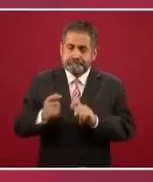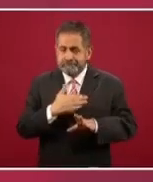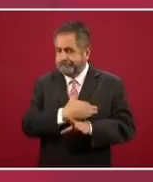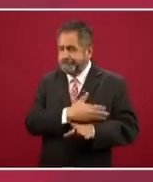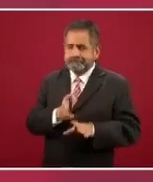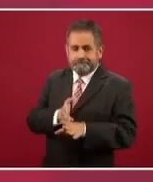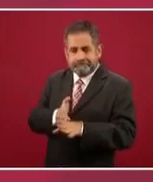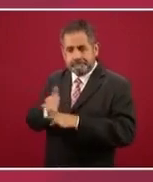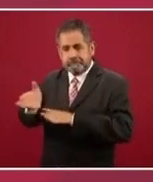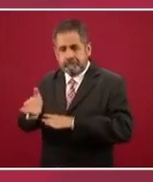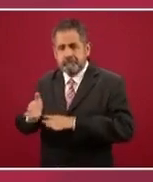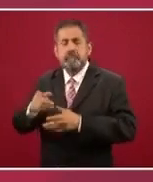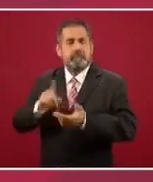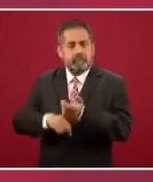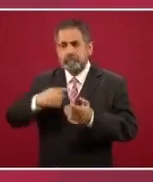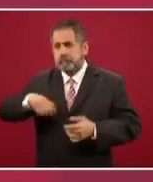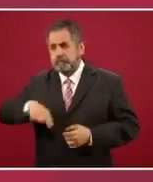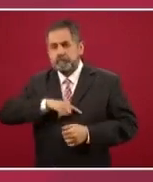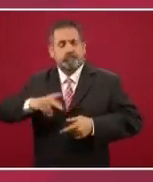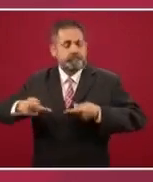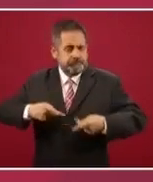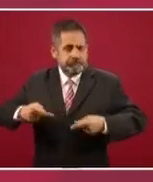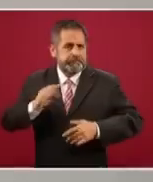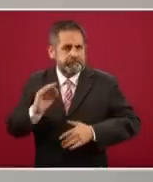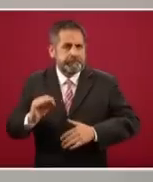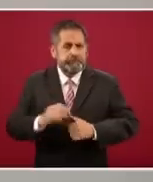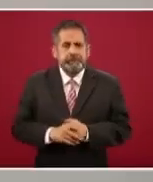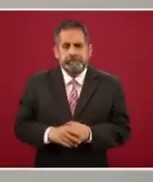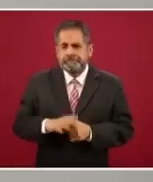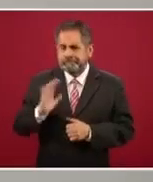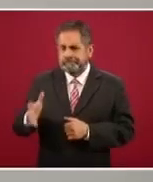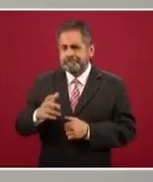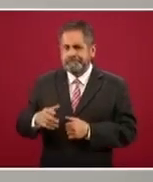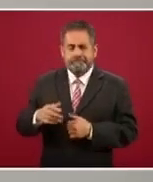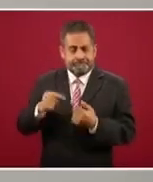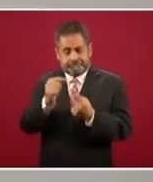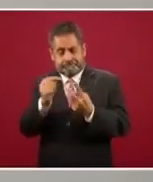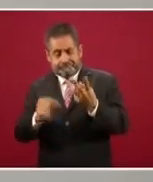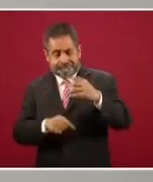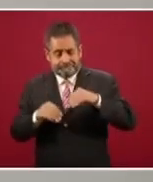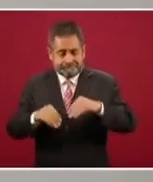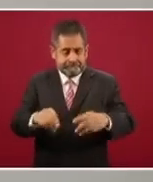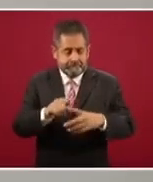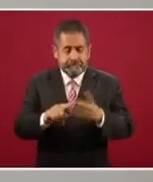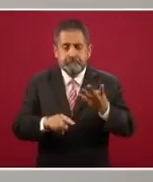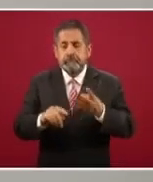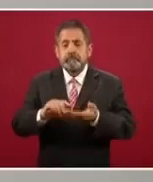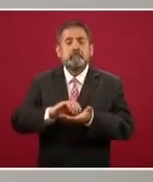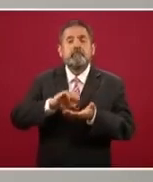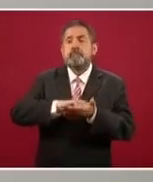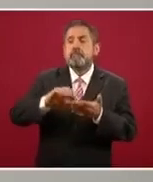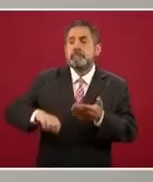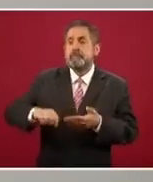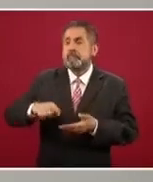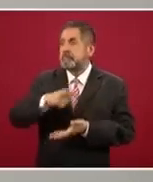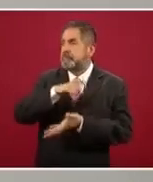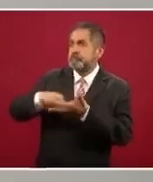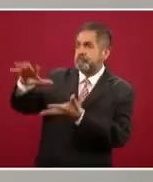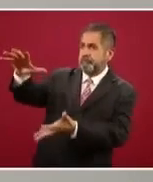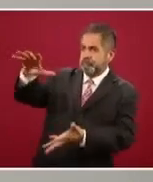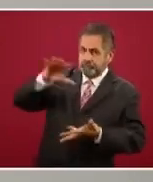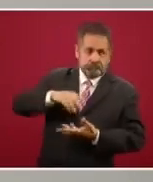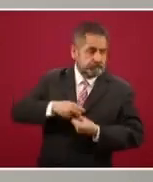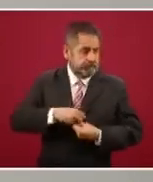estamos preparados para ello. Tenemos acciones de inmediato, como son lo de los medicamentos, que son lo que